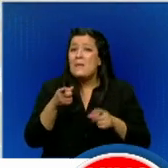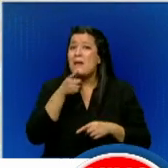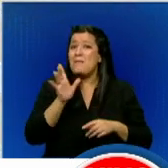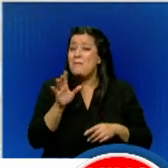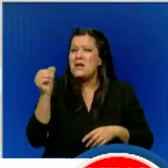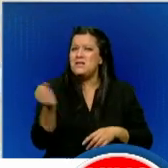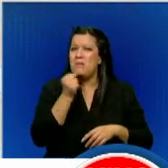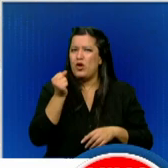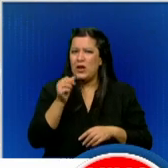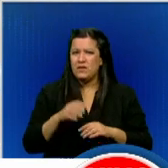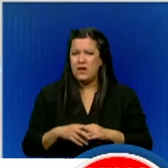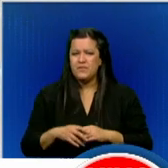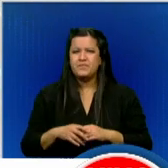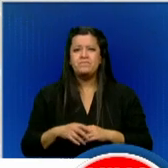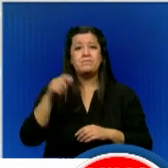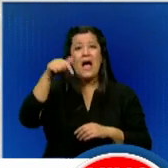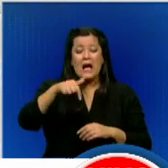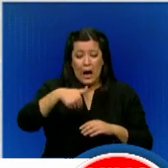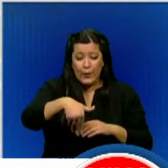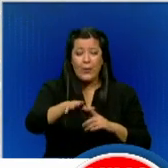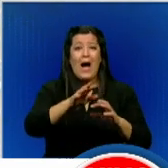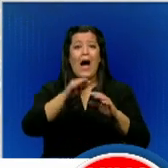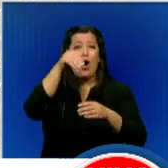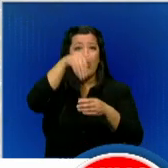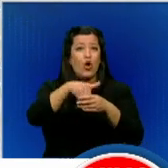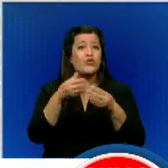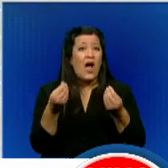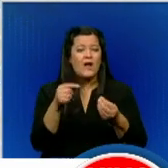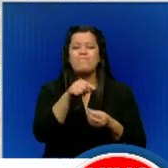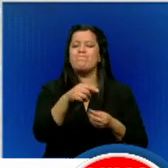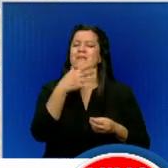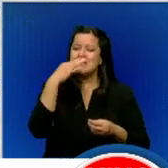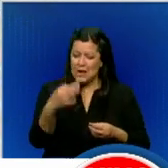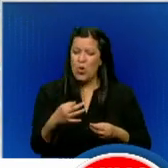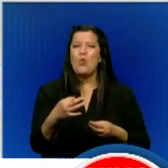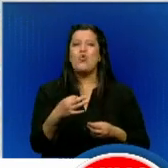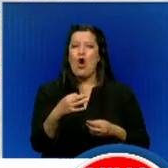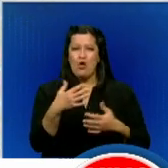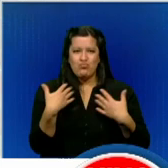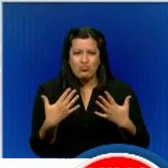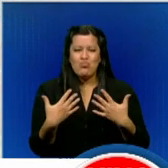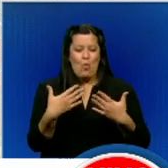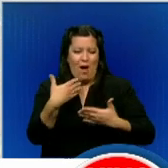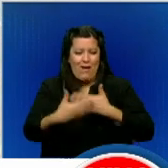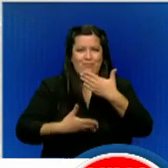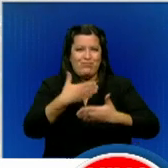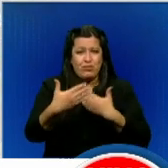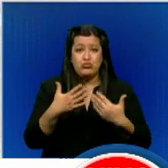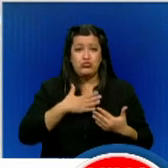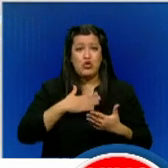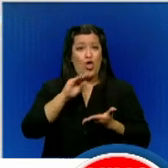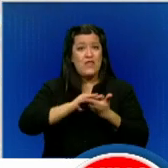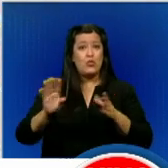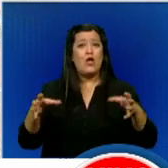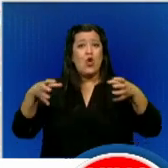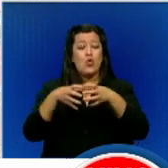importante que aquí se va a votar se va a recuperar autonomía y yo como diputado del